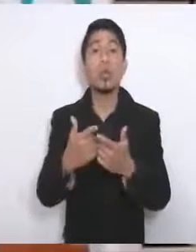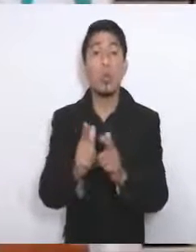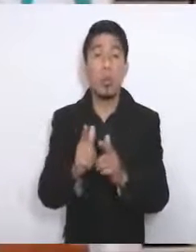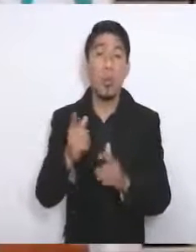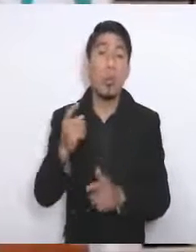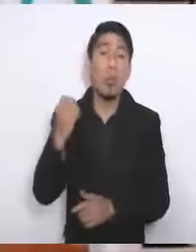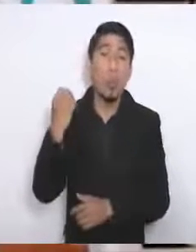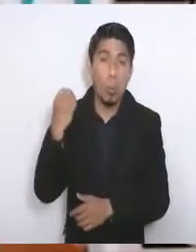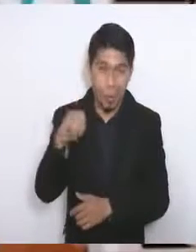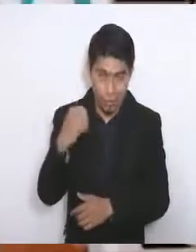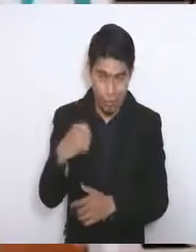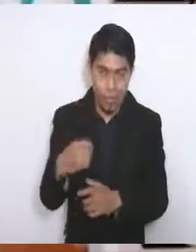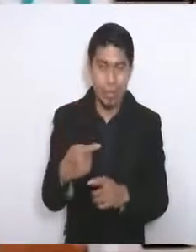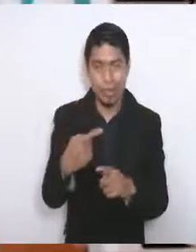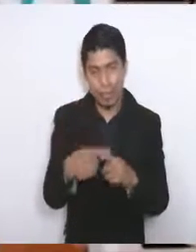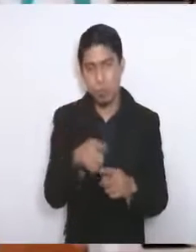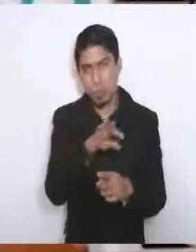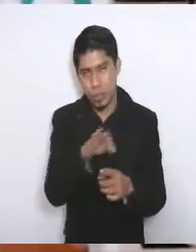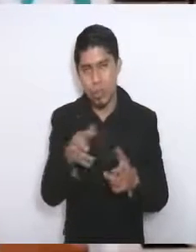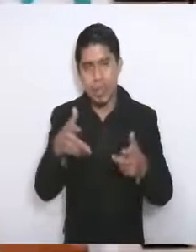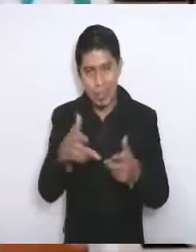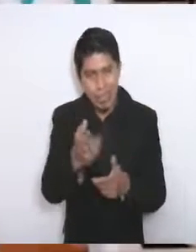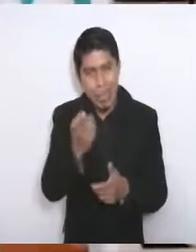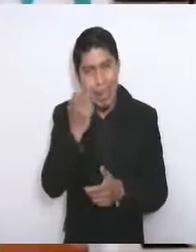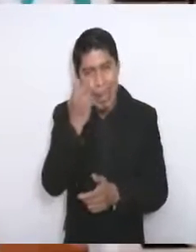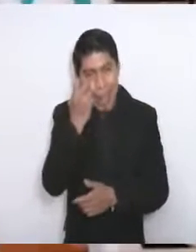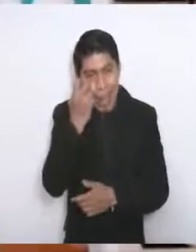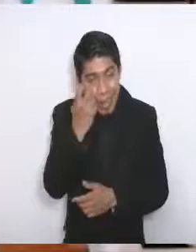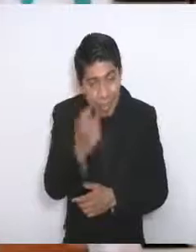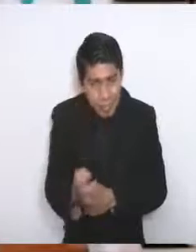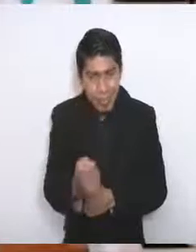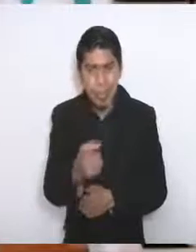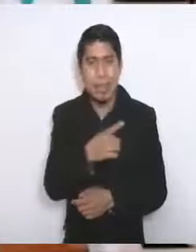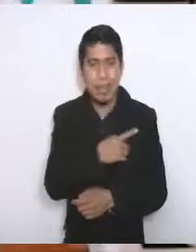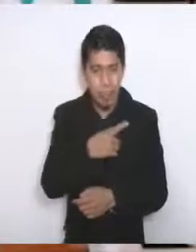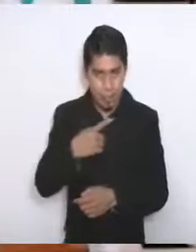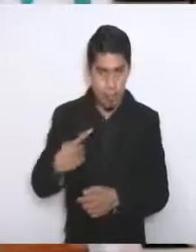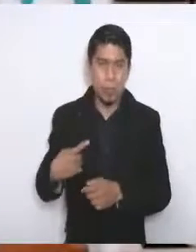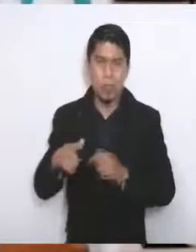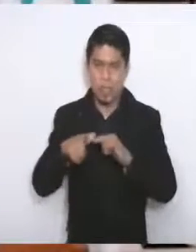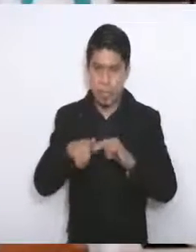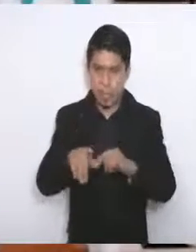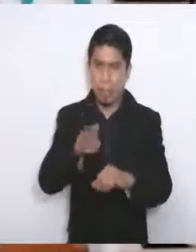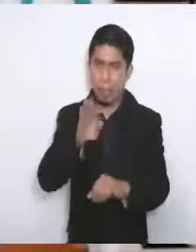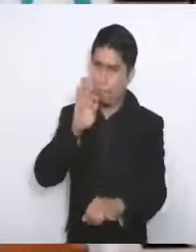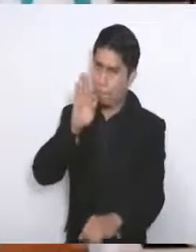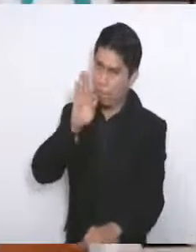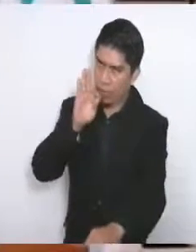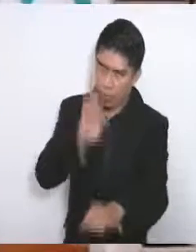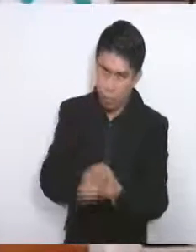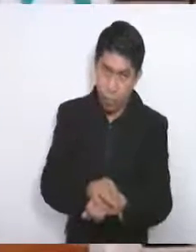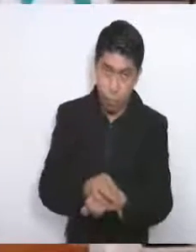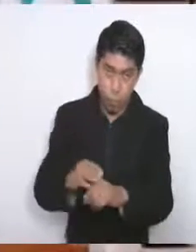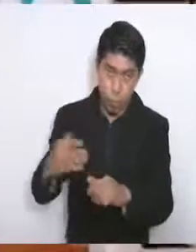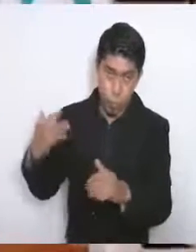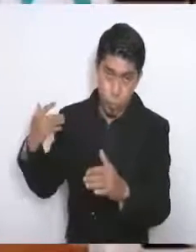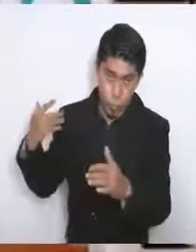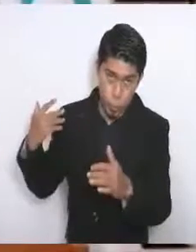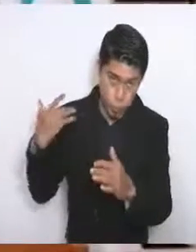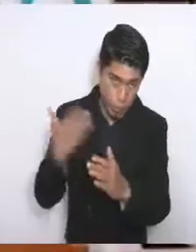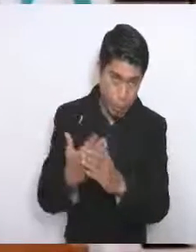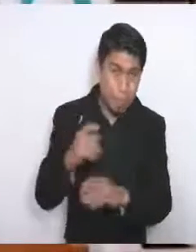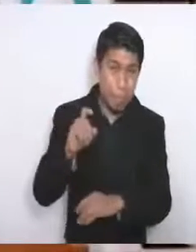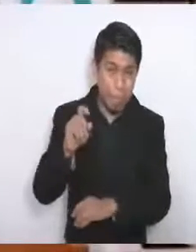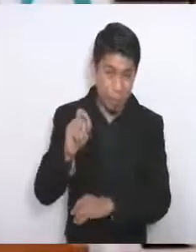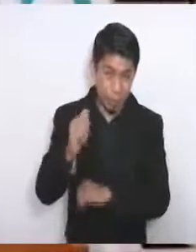quienes hicieron posible estas prerrogativas creemos seguir defendiendo a 20 años de que las